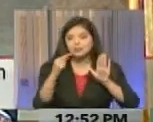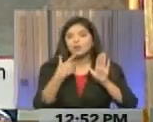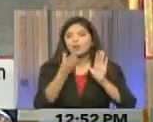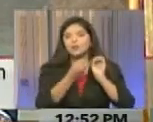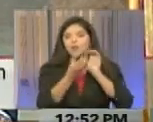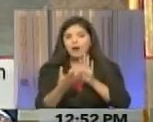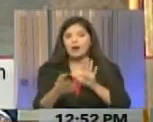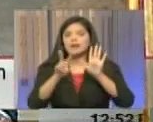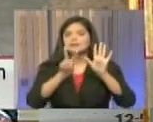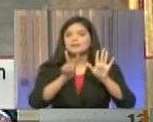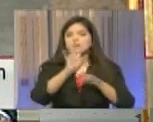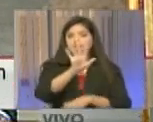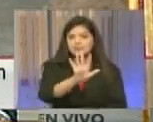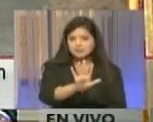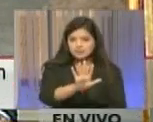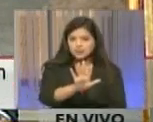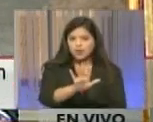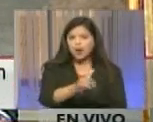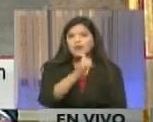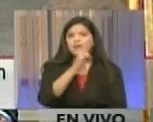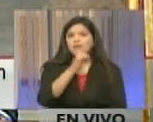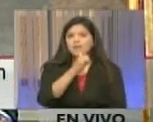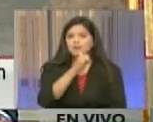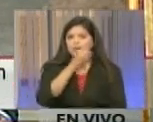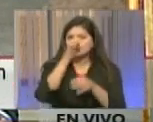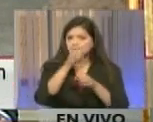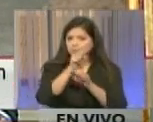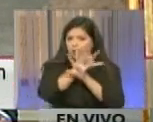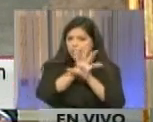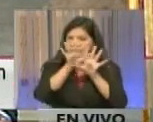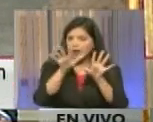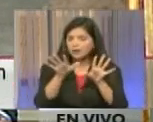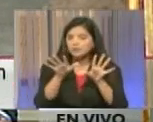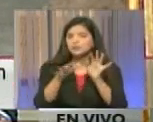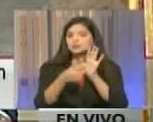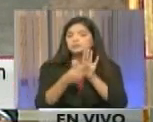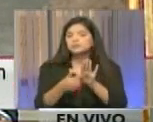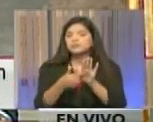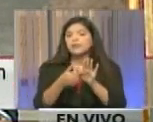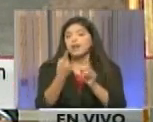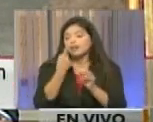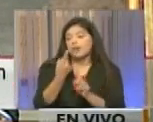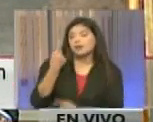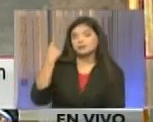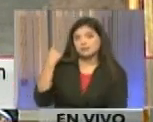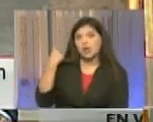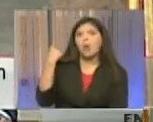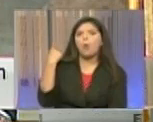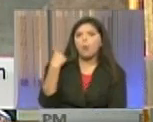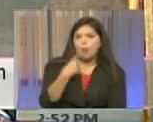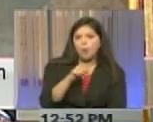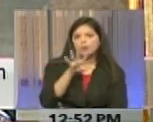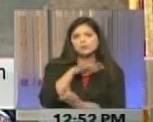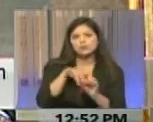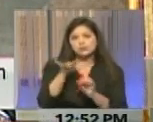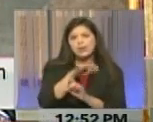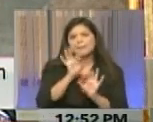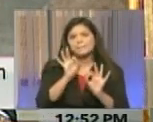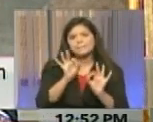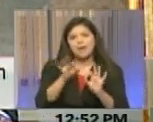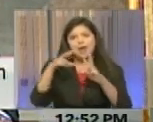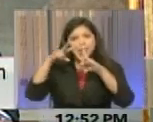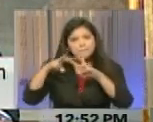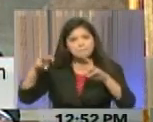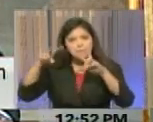el 75, donde en forma masiva, por ese evento, el de ayer, y otros que están en parte de la